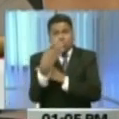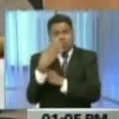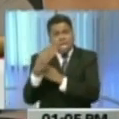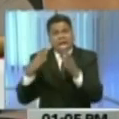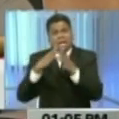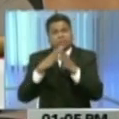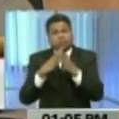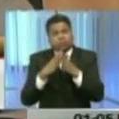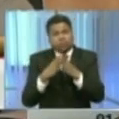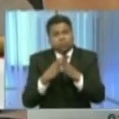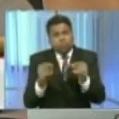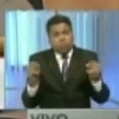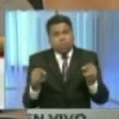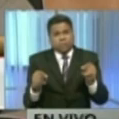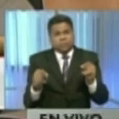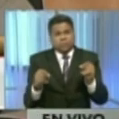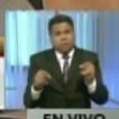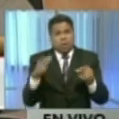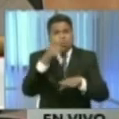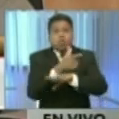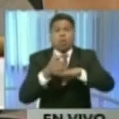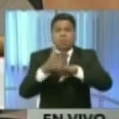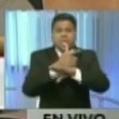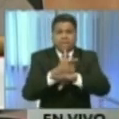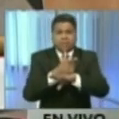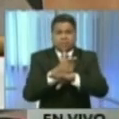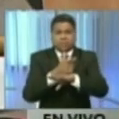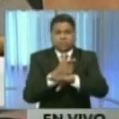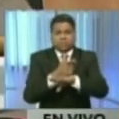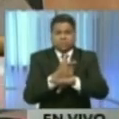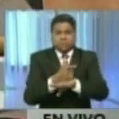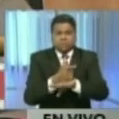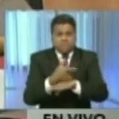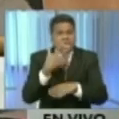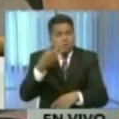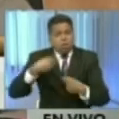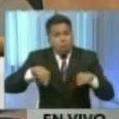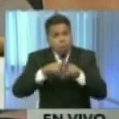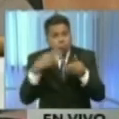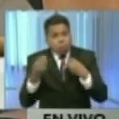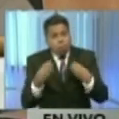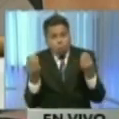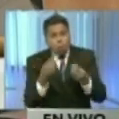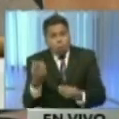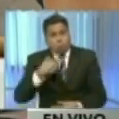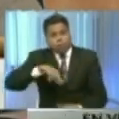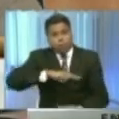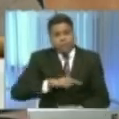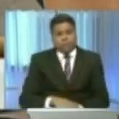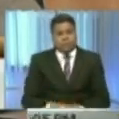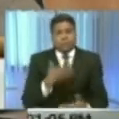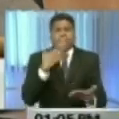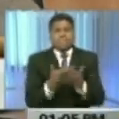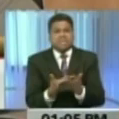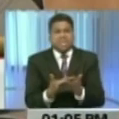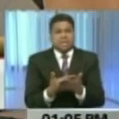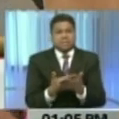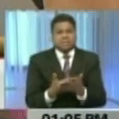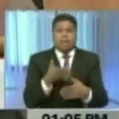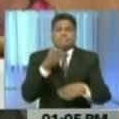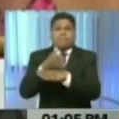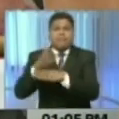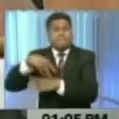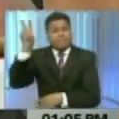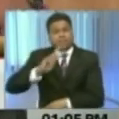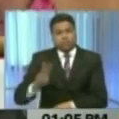el nuestro. No se preocupe, que a pesar de que la oposición venezolana solicita la intervención de Venezuela,